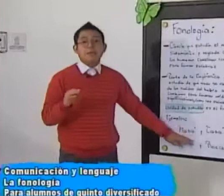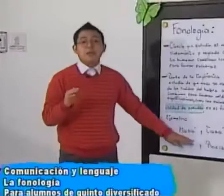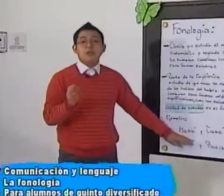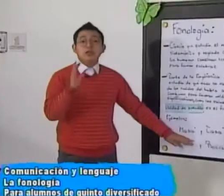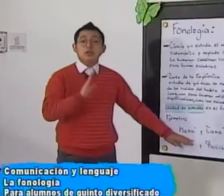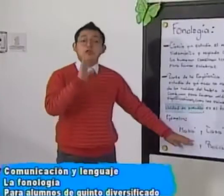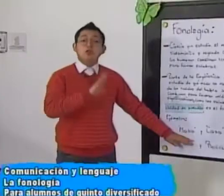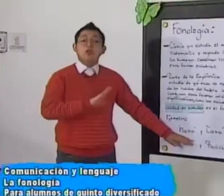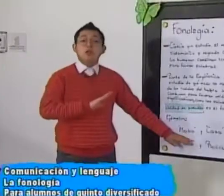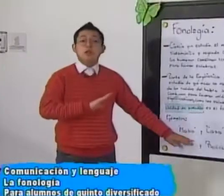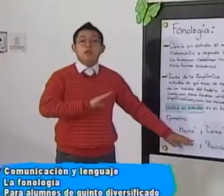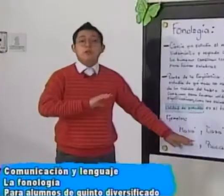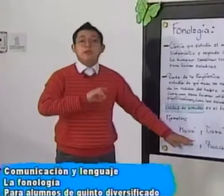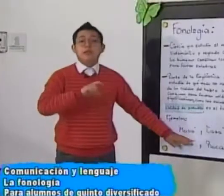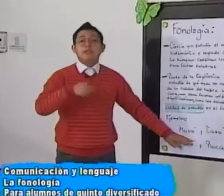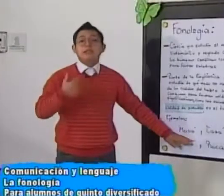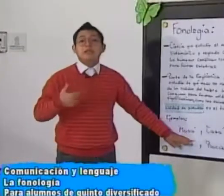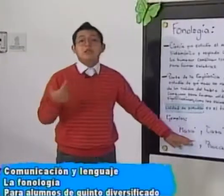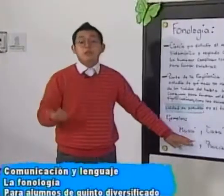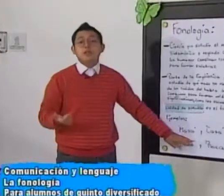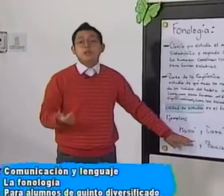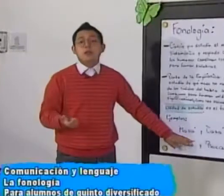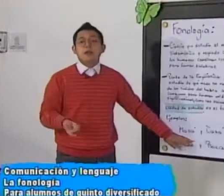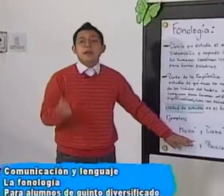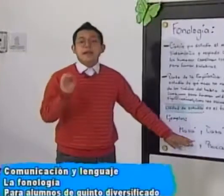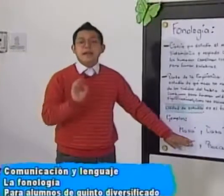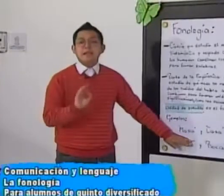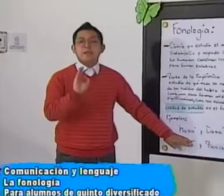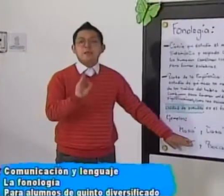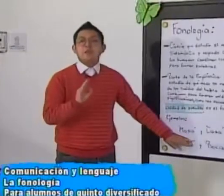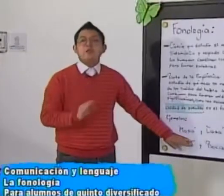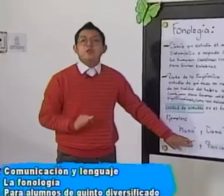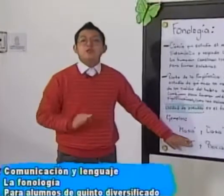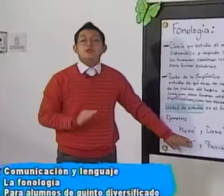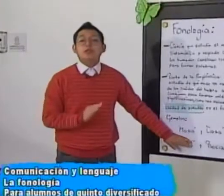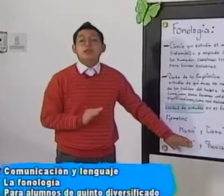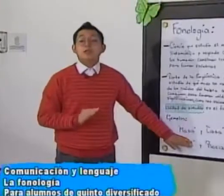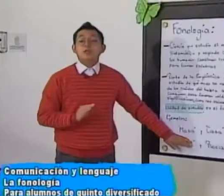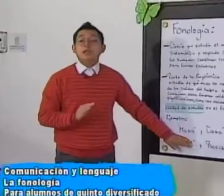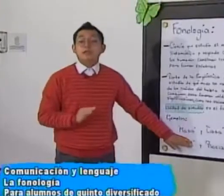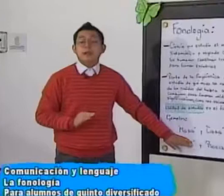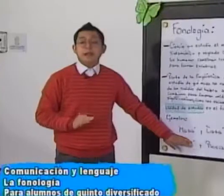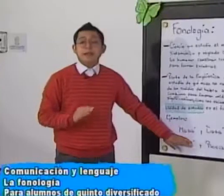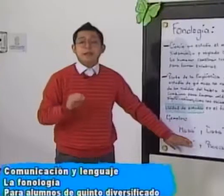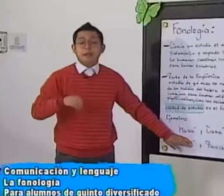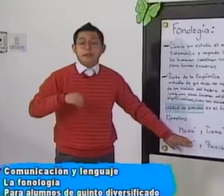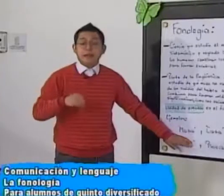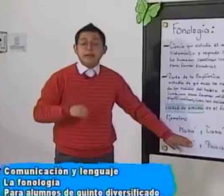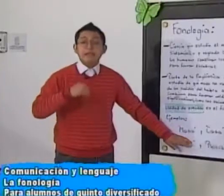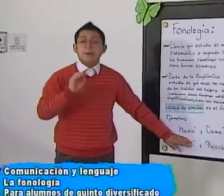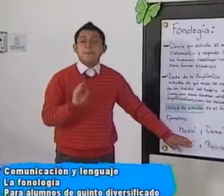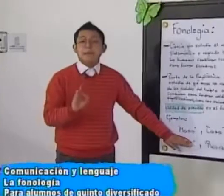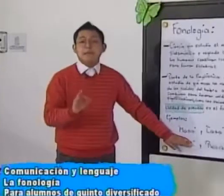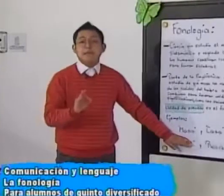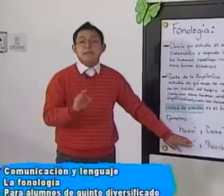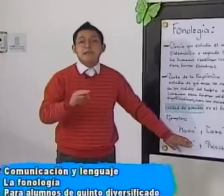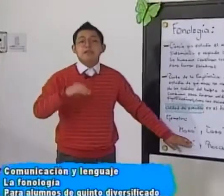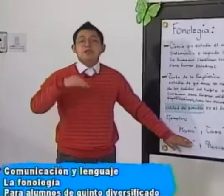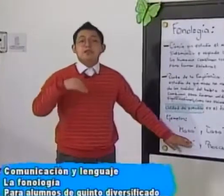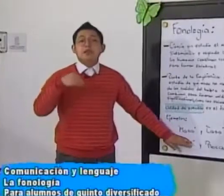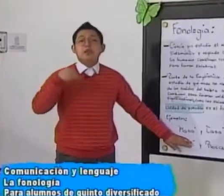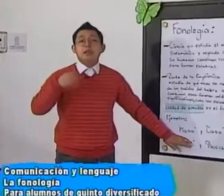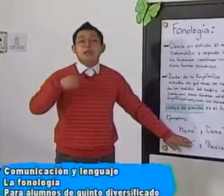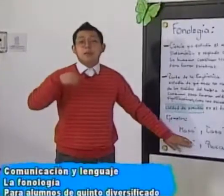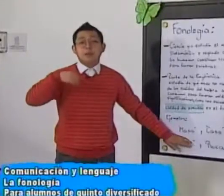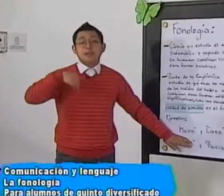en este momento, si nosotros nos recordamos del signo lingüístico, en este momento yo le estoy dando un significante, que es masa.